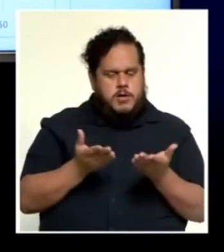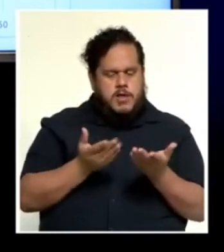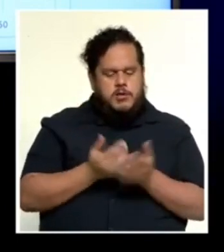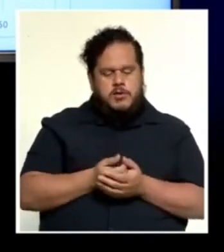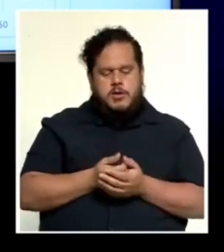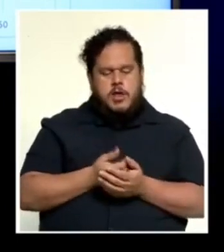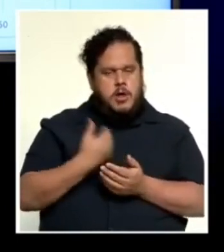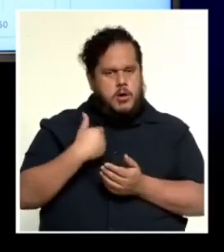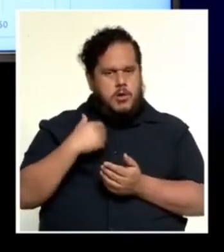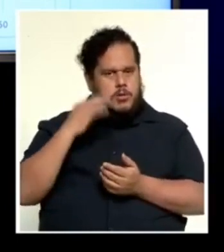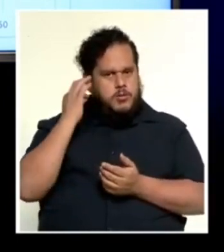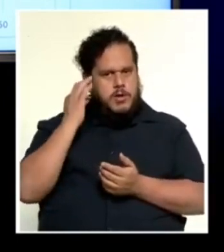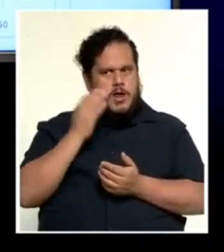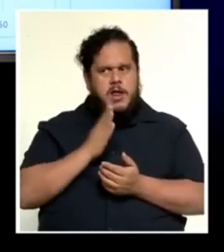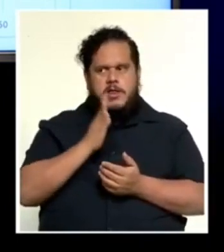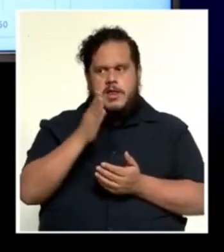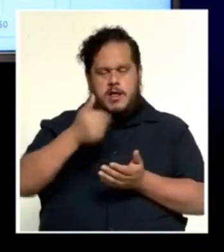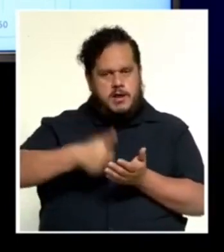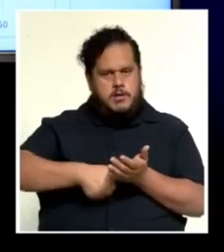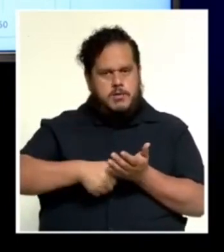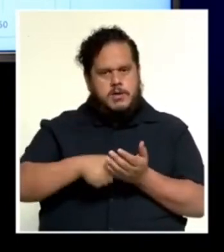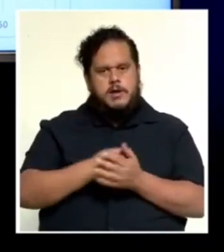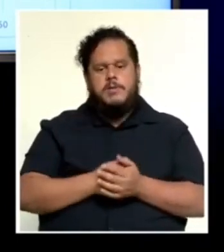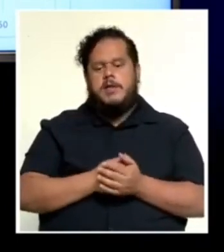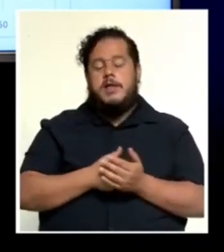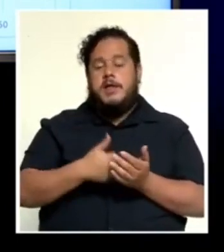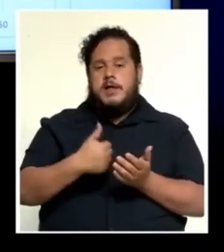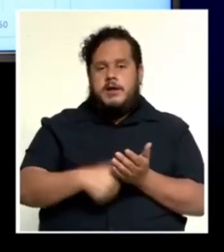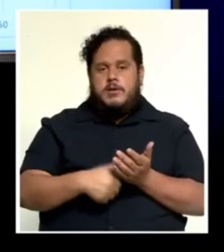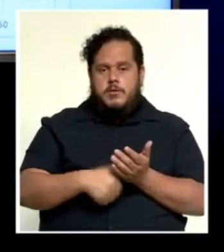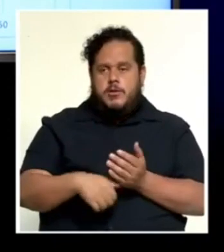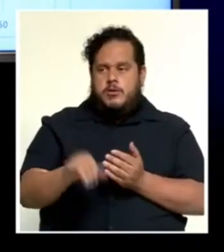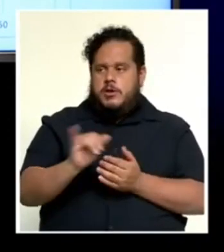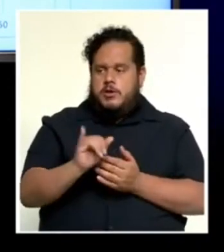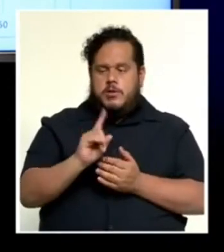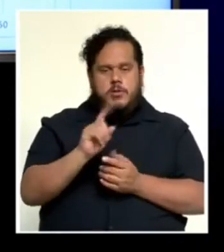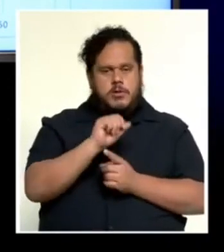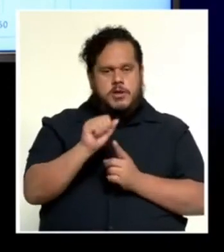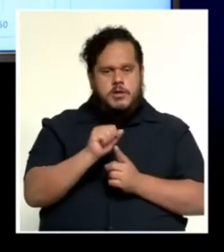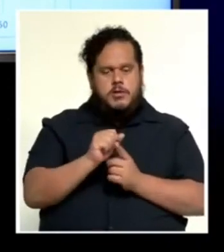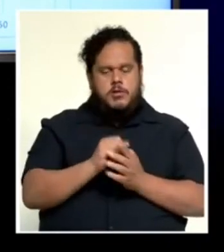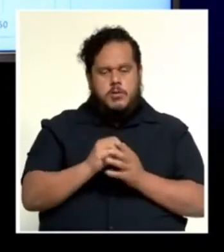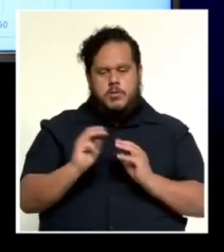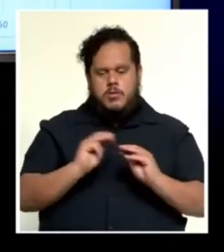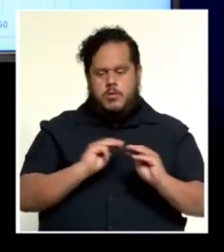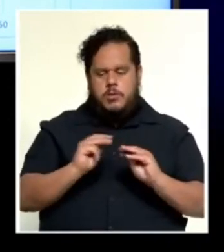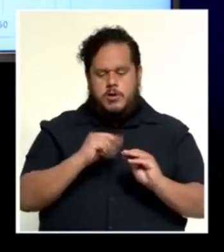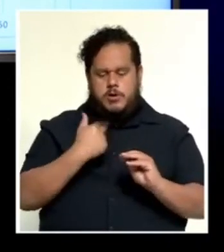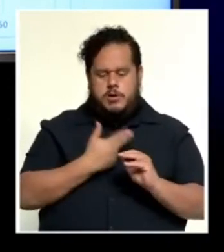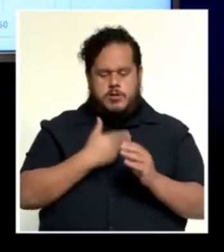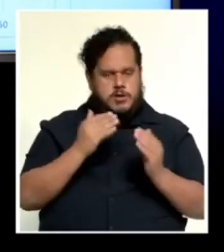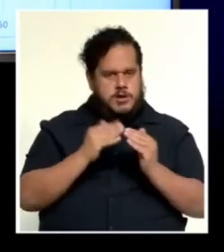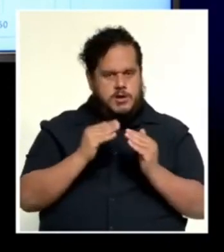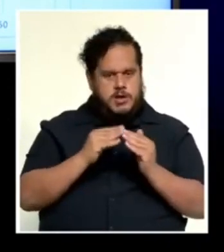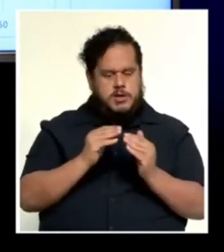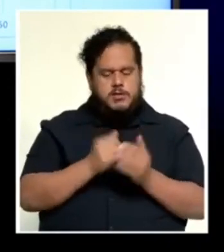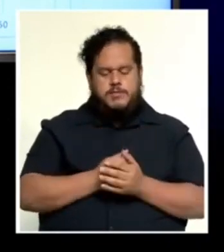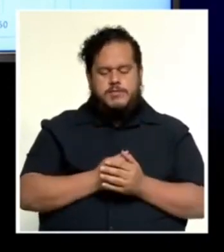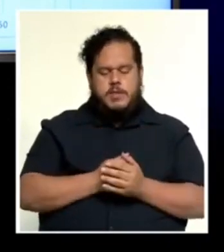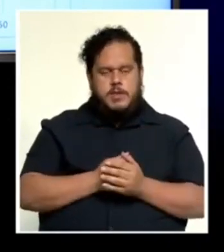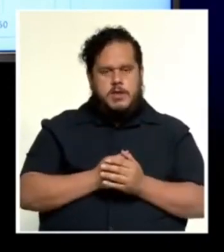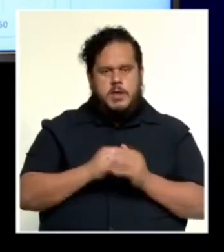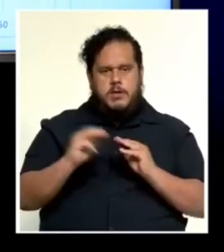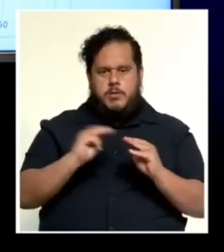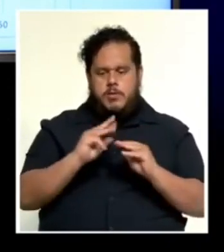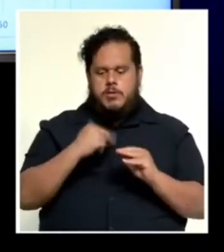motivadas efectivamente a ir a ejercer el voto. El voto es también un elemento, o sea, movernos de nuestra casa, movernos de nuestro